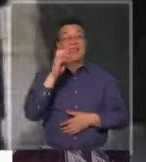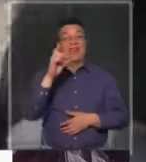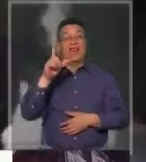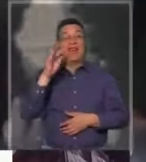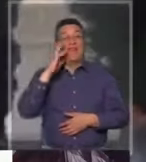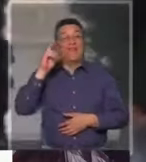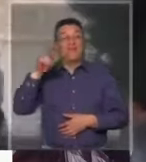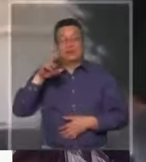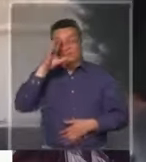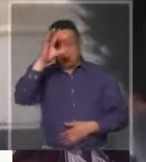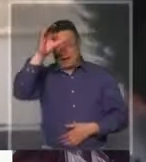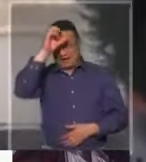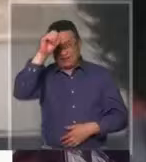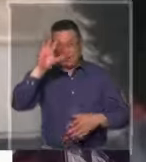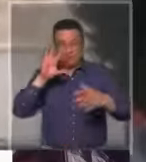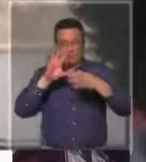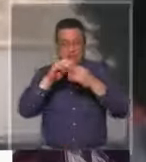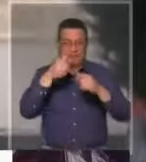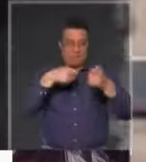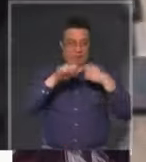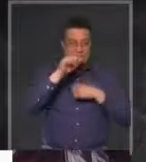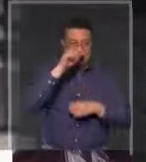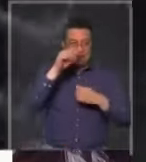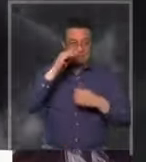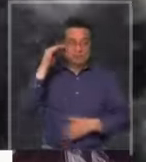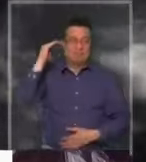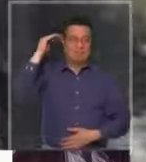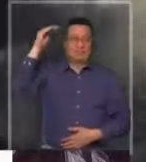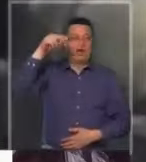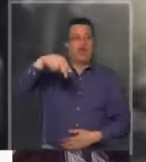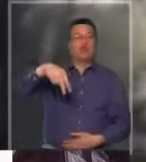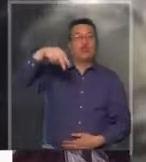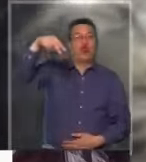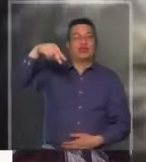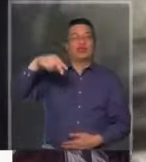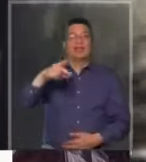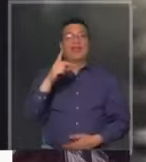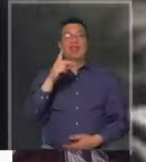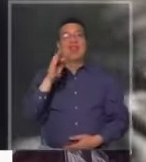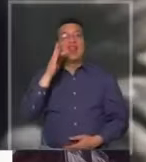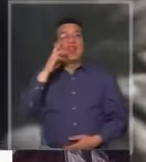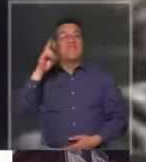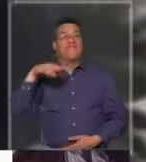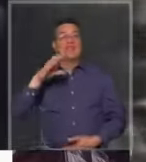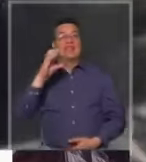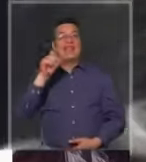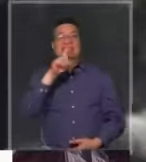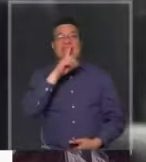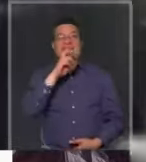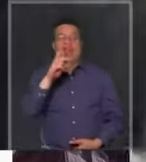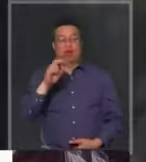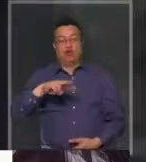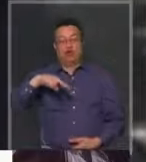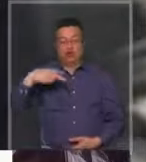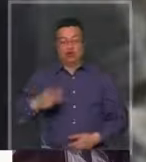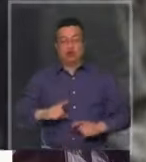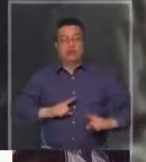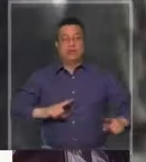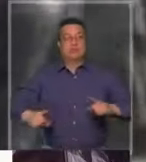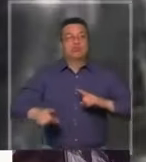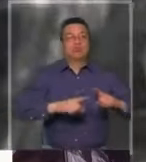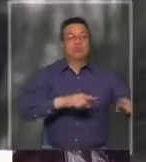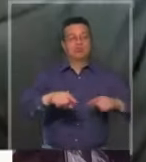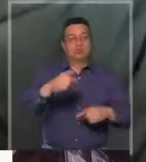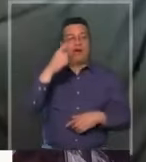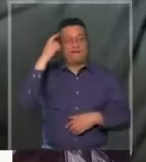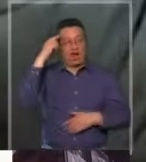narcotraficante argentino conocido como El patrón del Norte reinaldo delfín castedo dueño y controlador de la frontera salteña